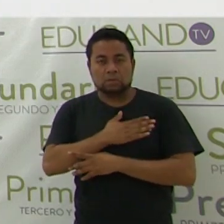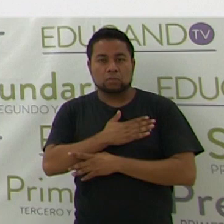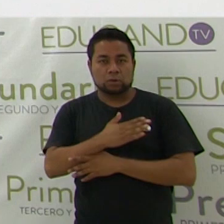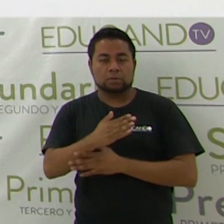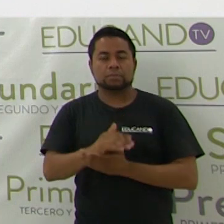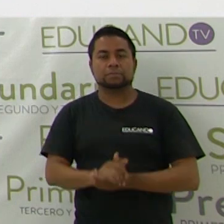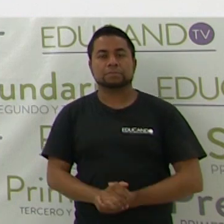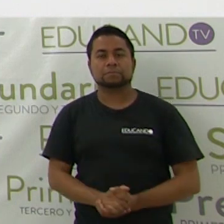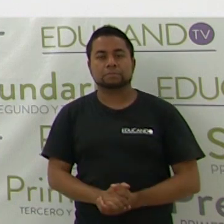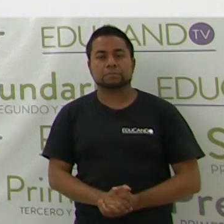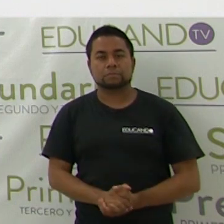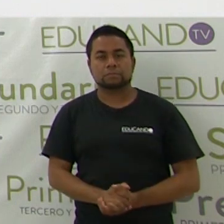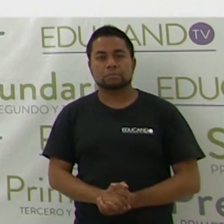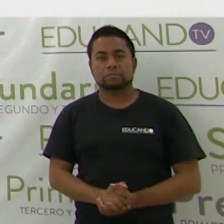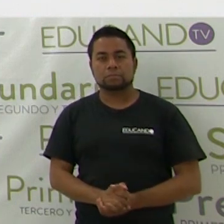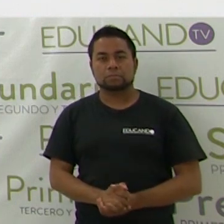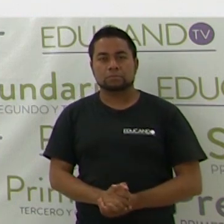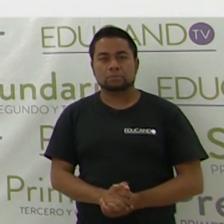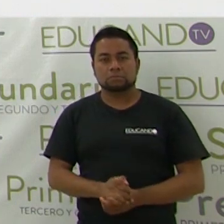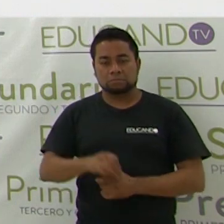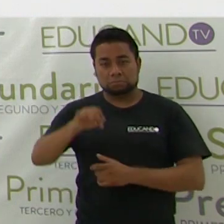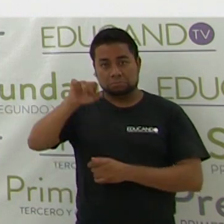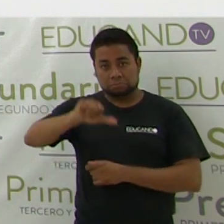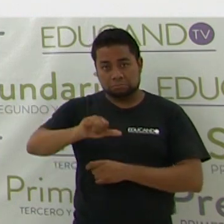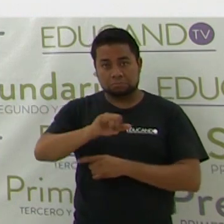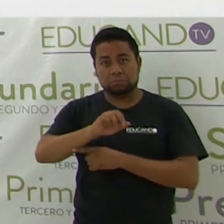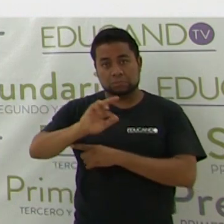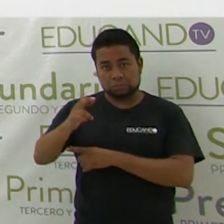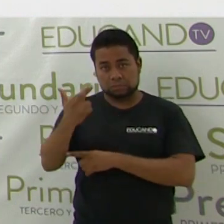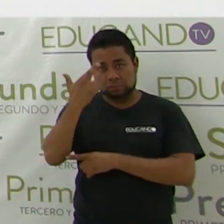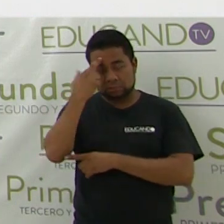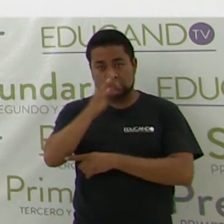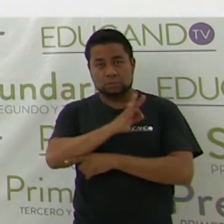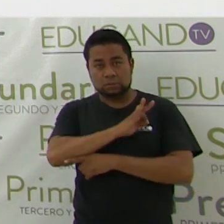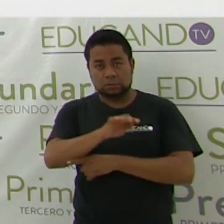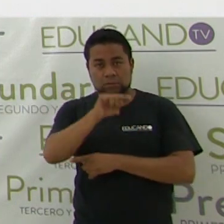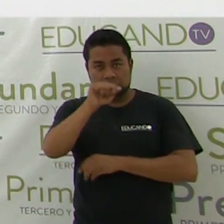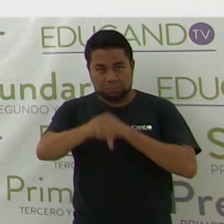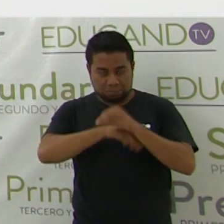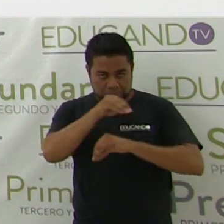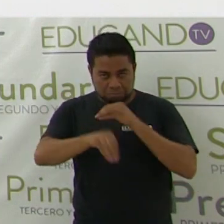a recordar y voy a hacer un énfasis